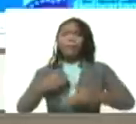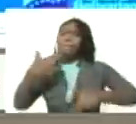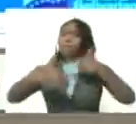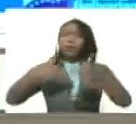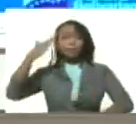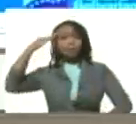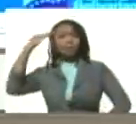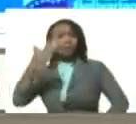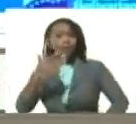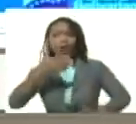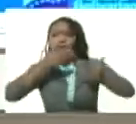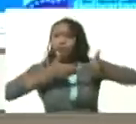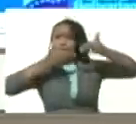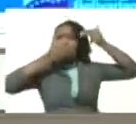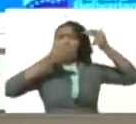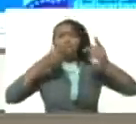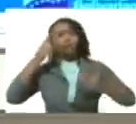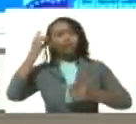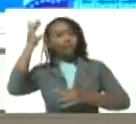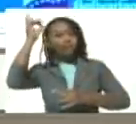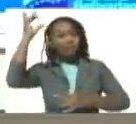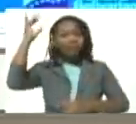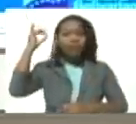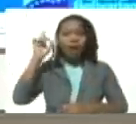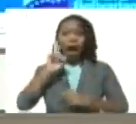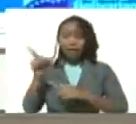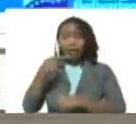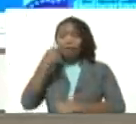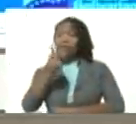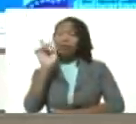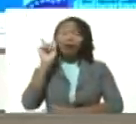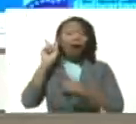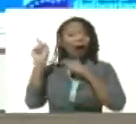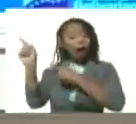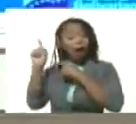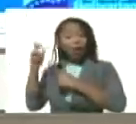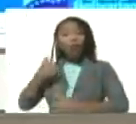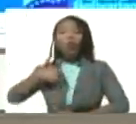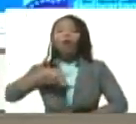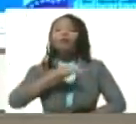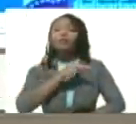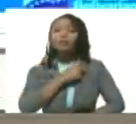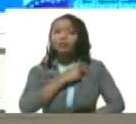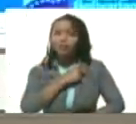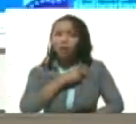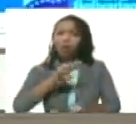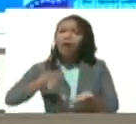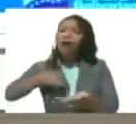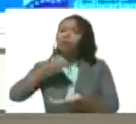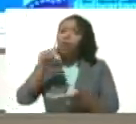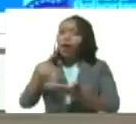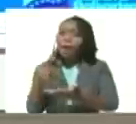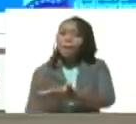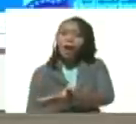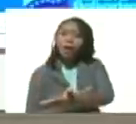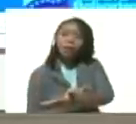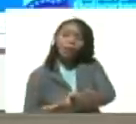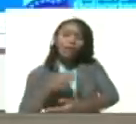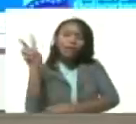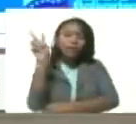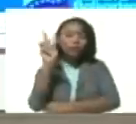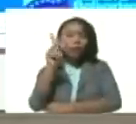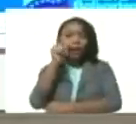paramilitares, que son narcotraficantes. Así se refiere él a nuestros connacionales, a los venezolanos, a